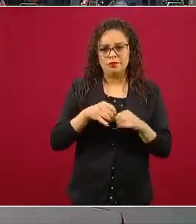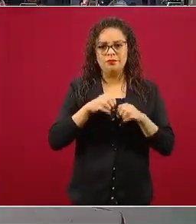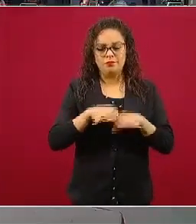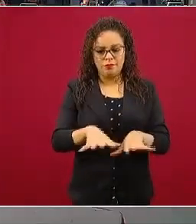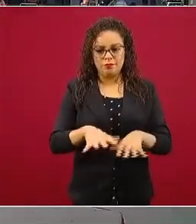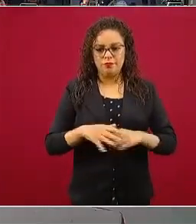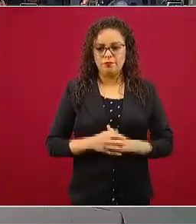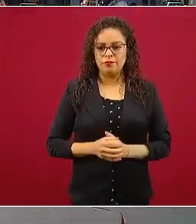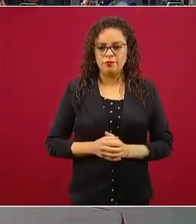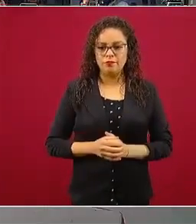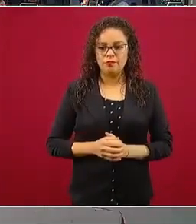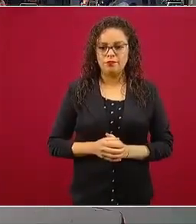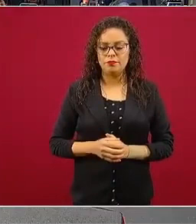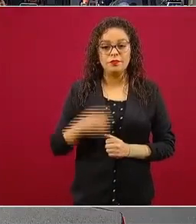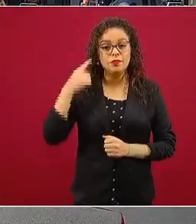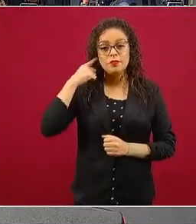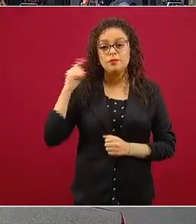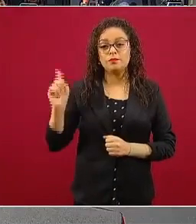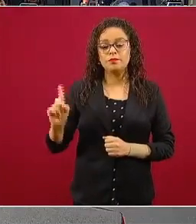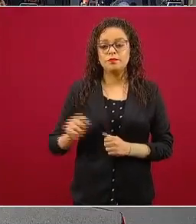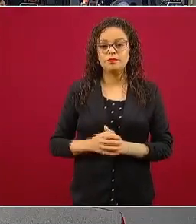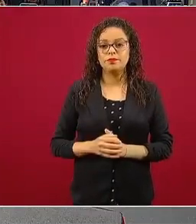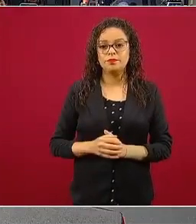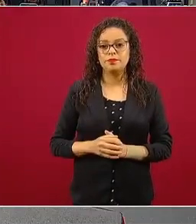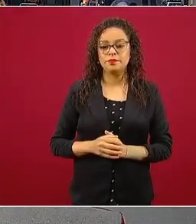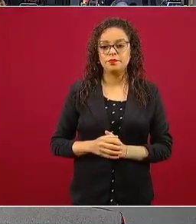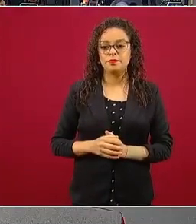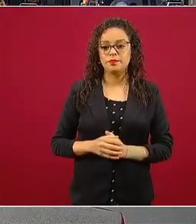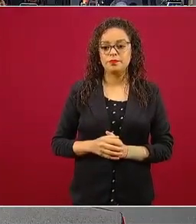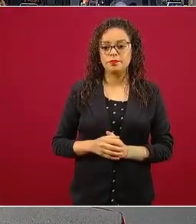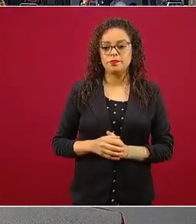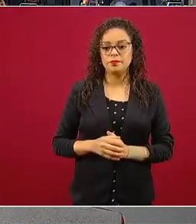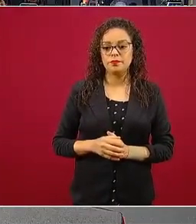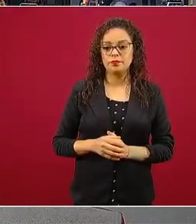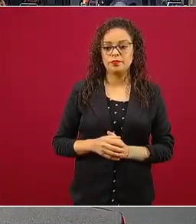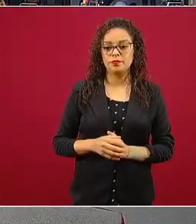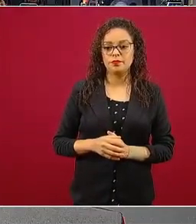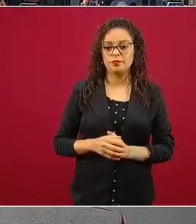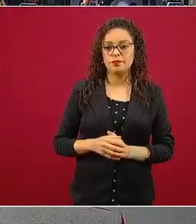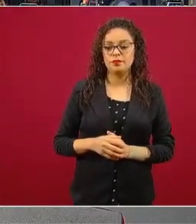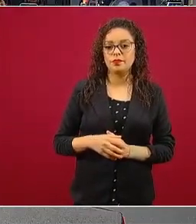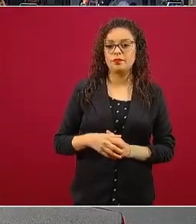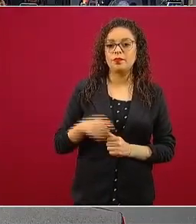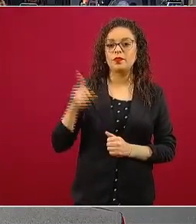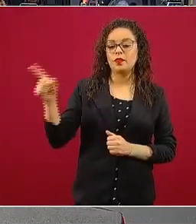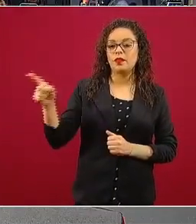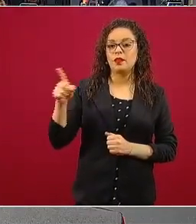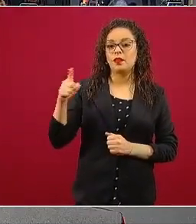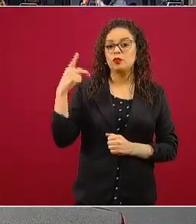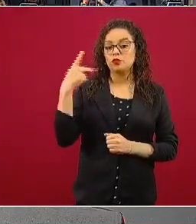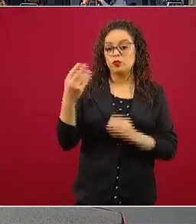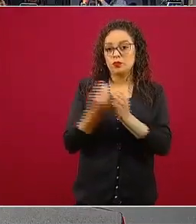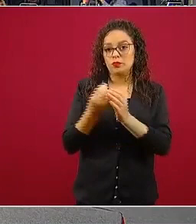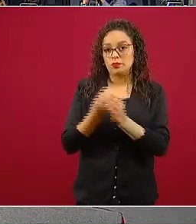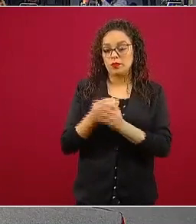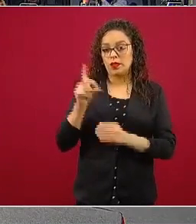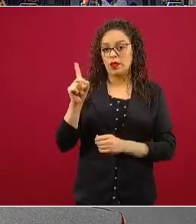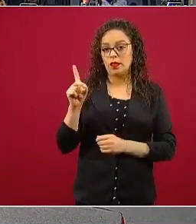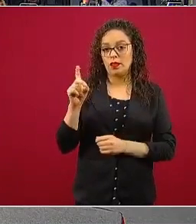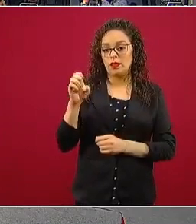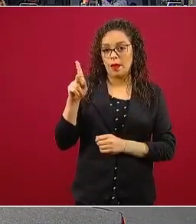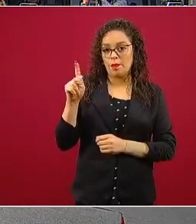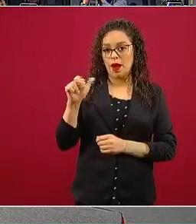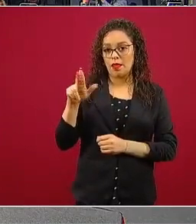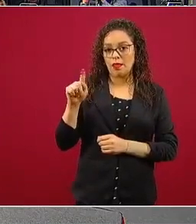¿Manda usted? Al Departamento de Estado, la nota diplomática. Muy bien. Es nada más para